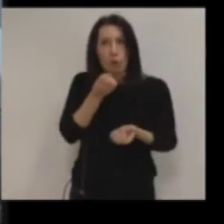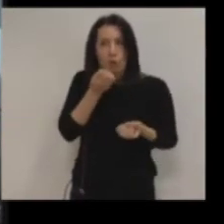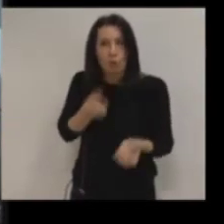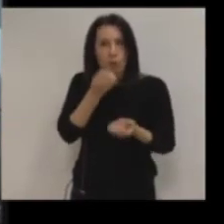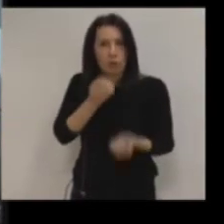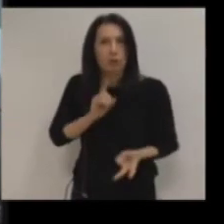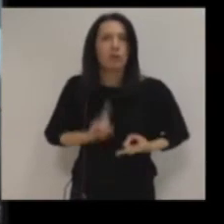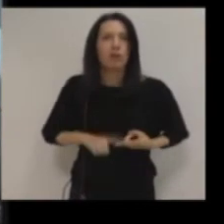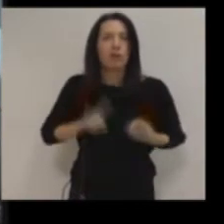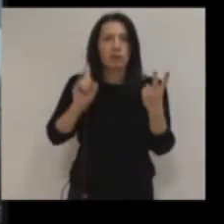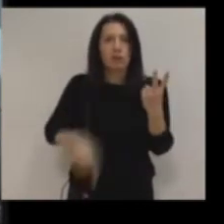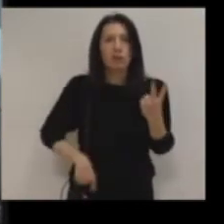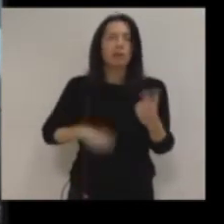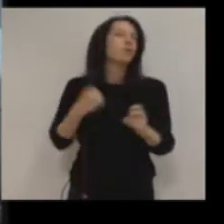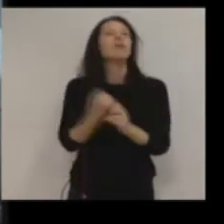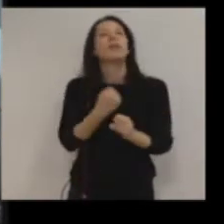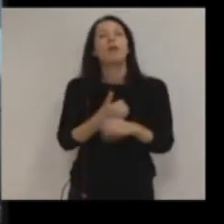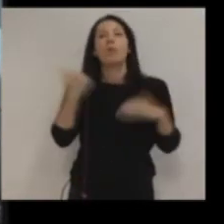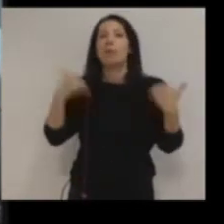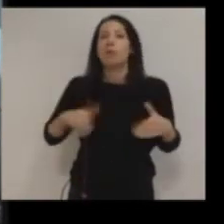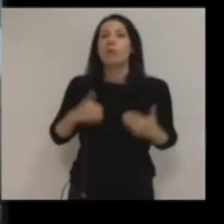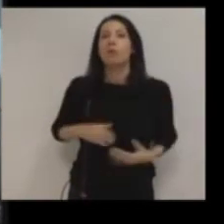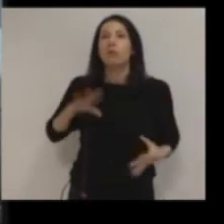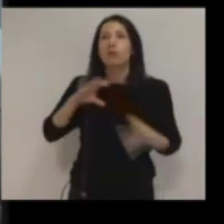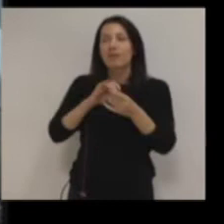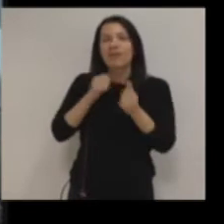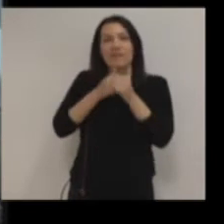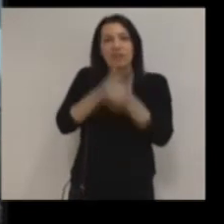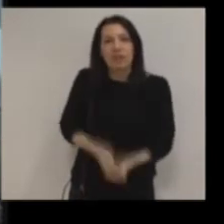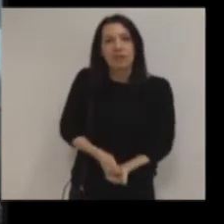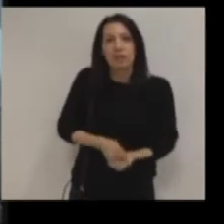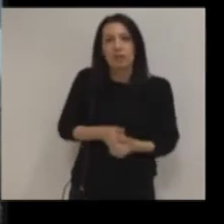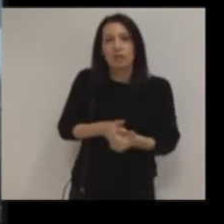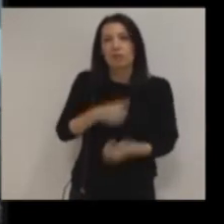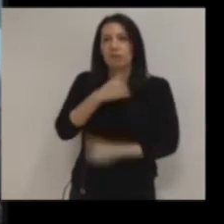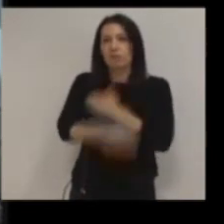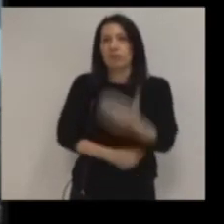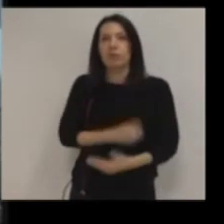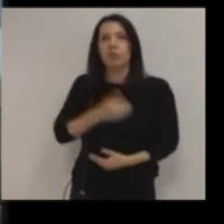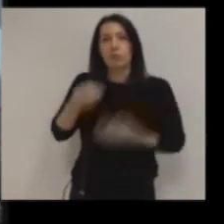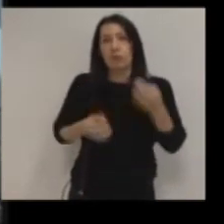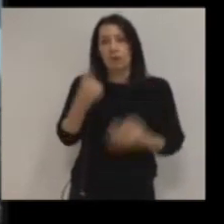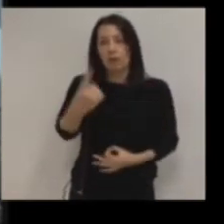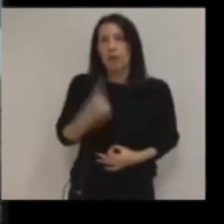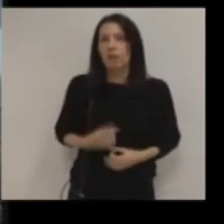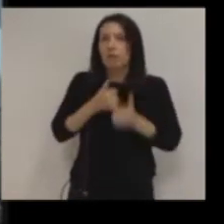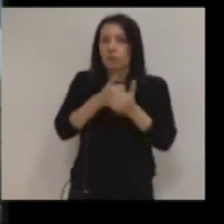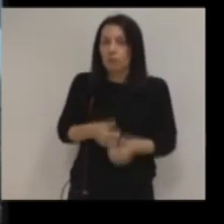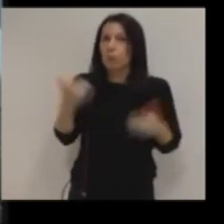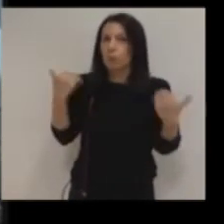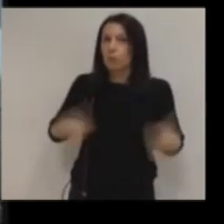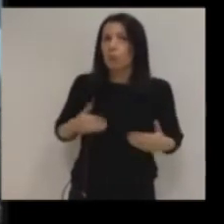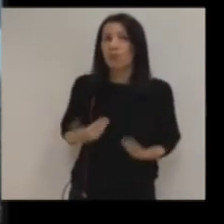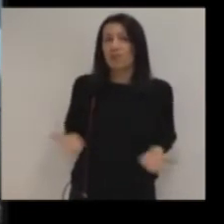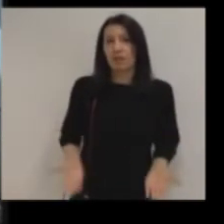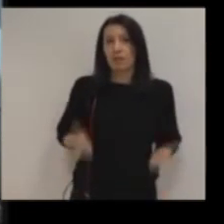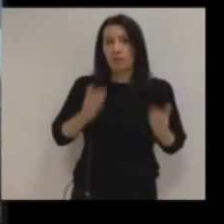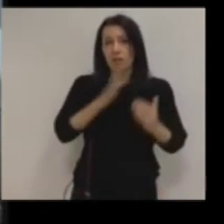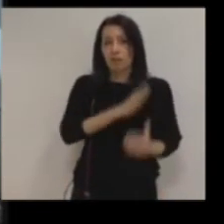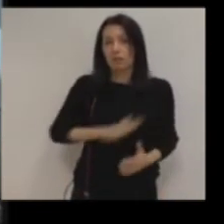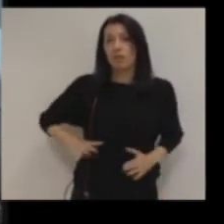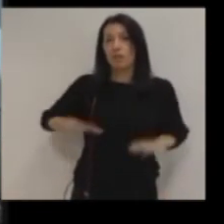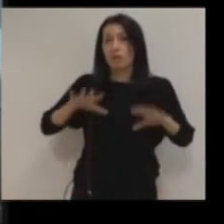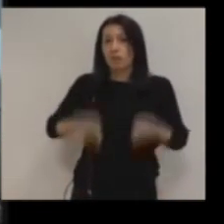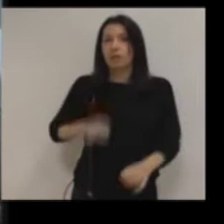en la materia del seguimiento de los procesos judiciales, y en ese sentido esas reservas de actividad pues pueden